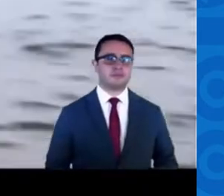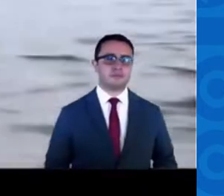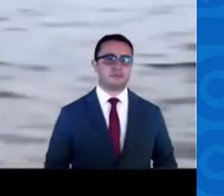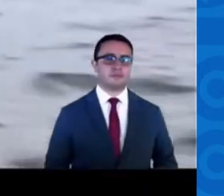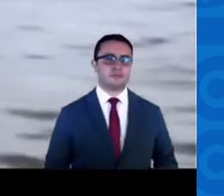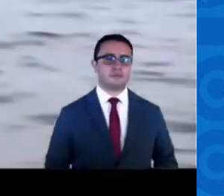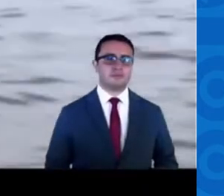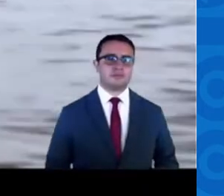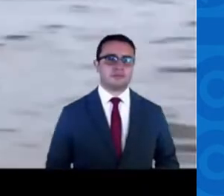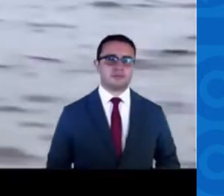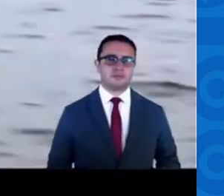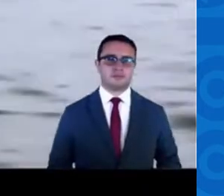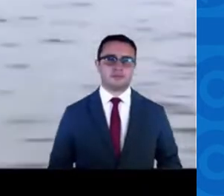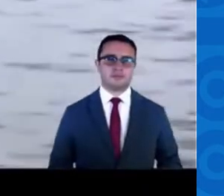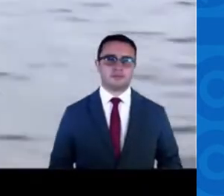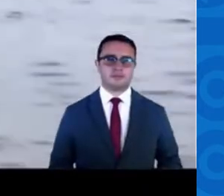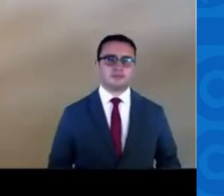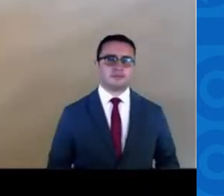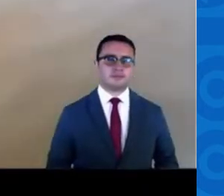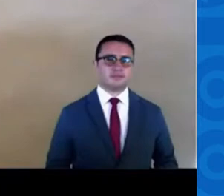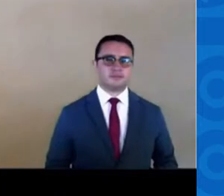Palomina novedad.